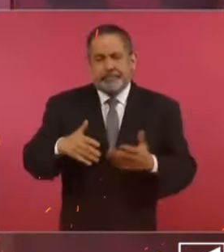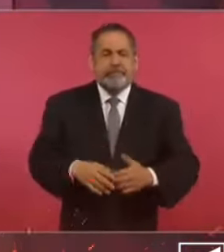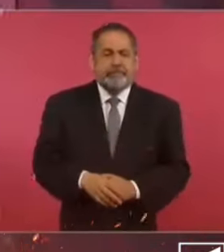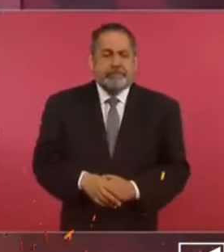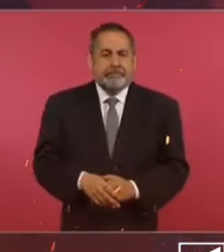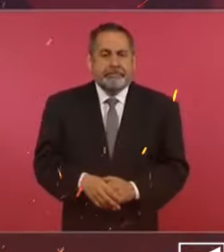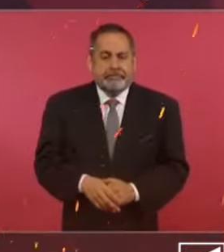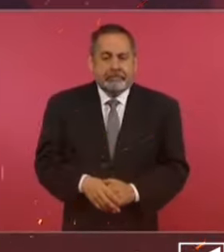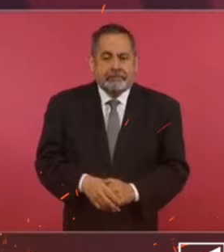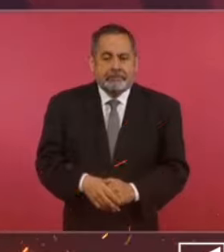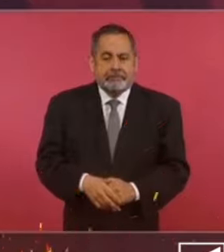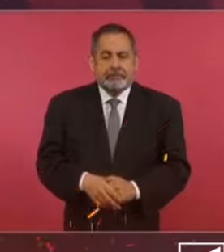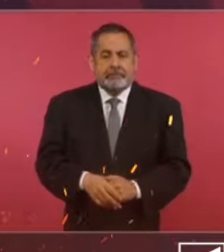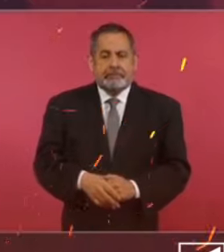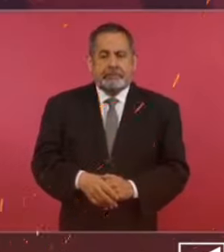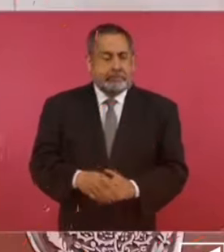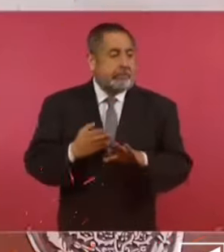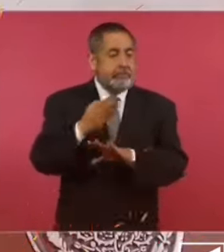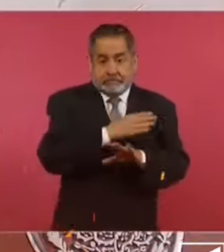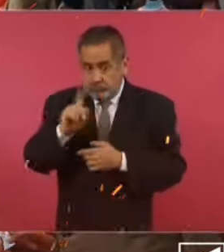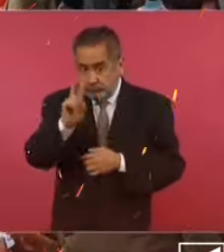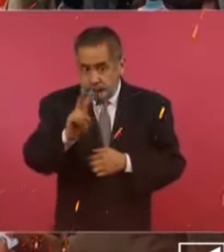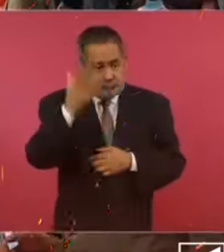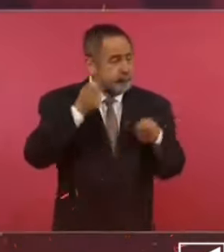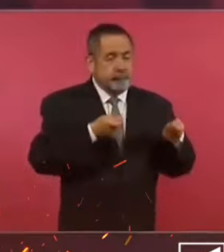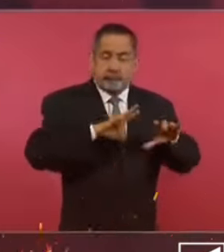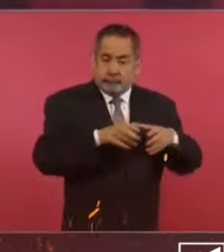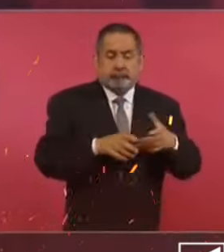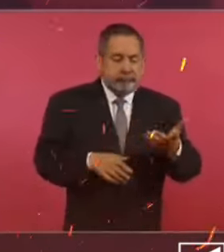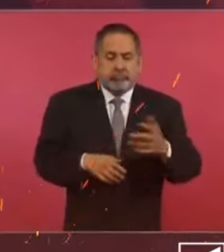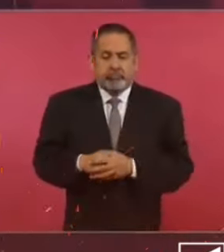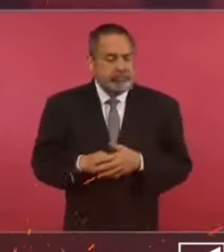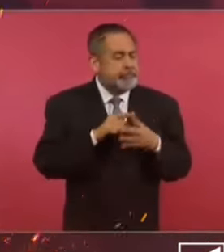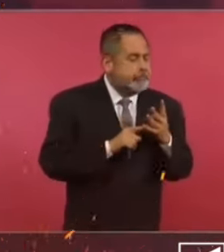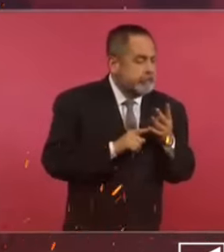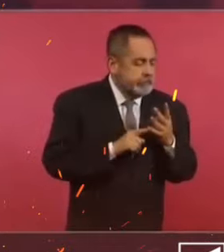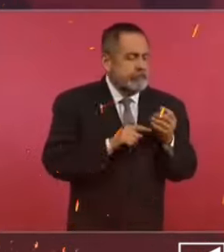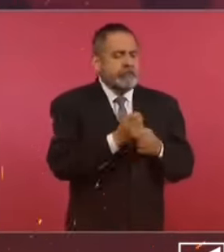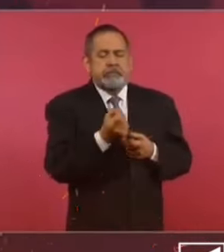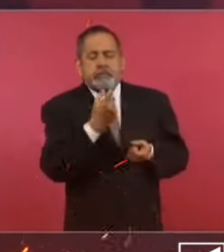polémica. Antes había un control absoluto. Solo se sabía